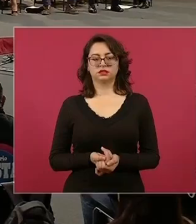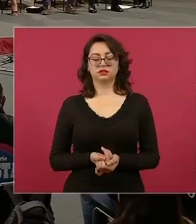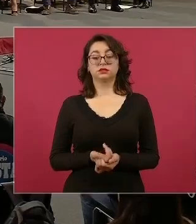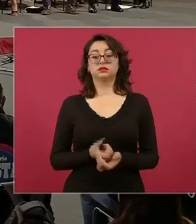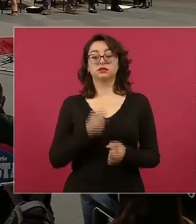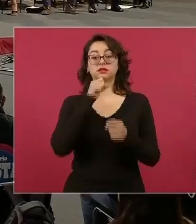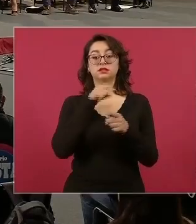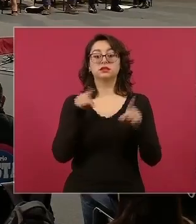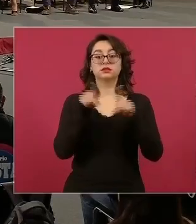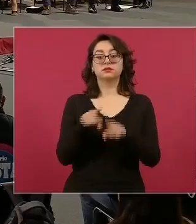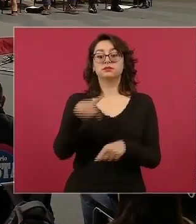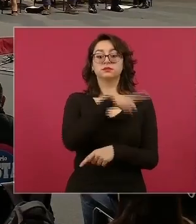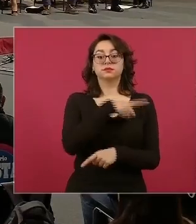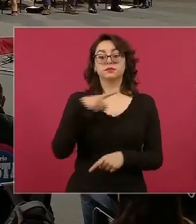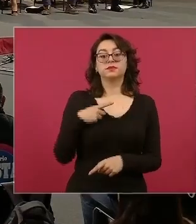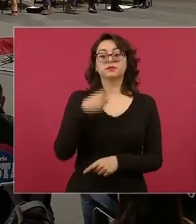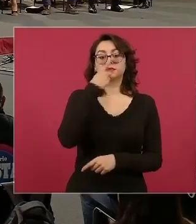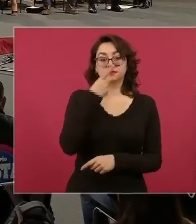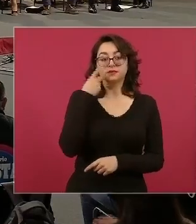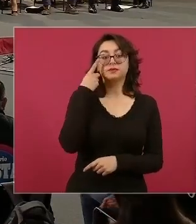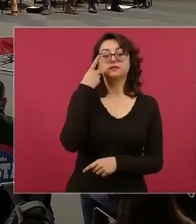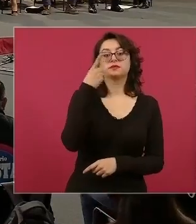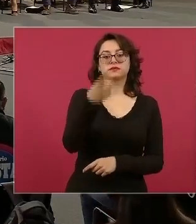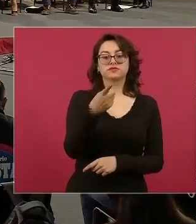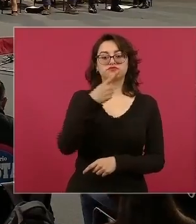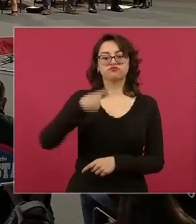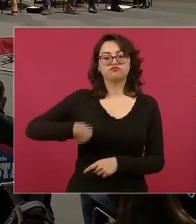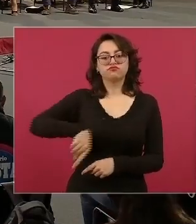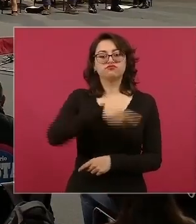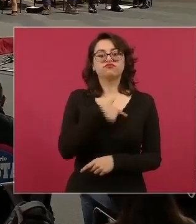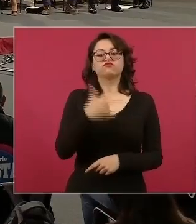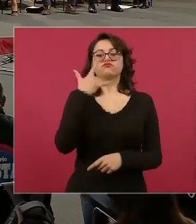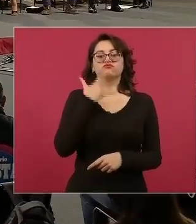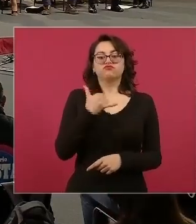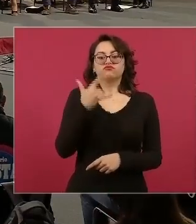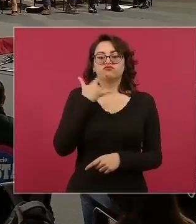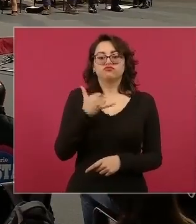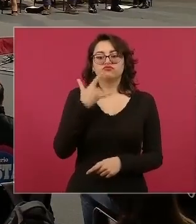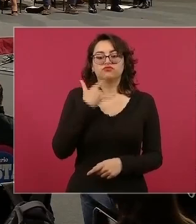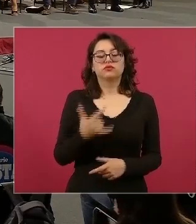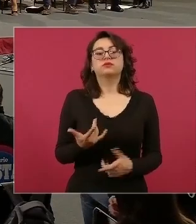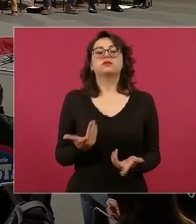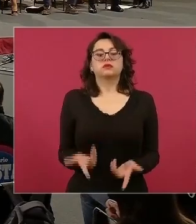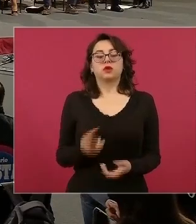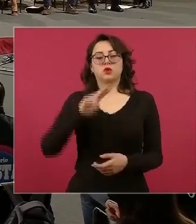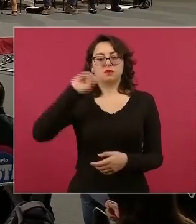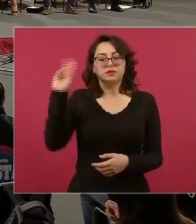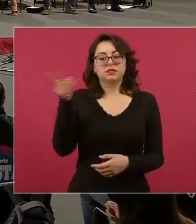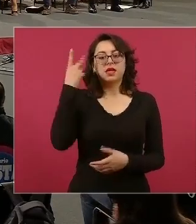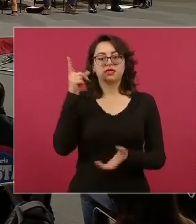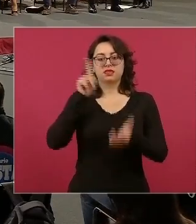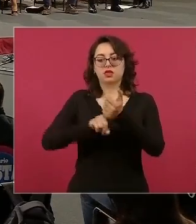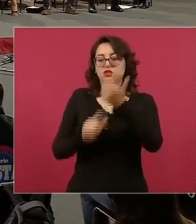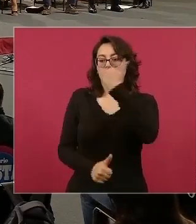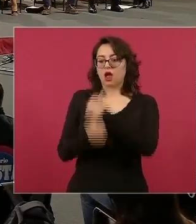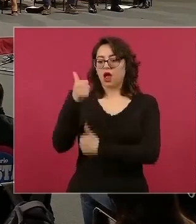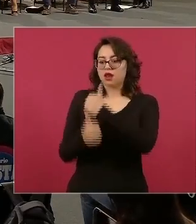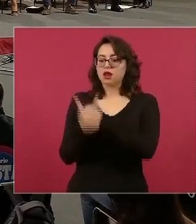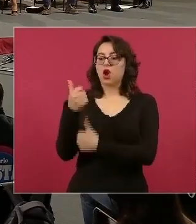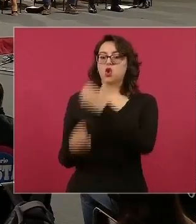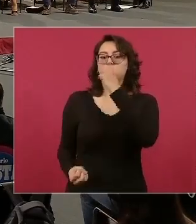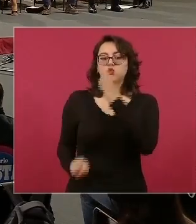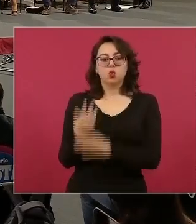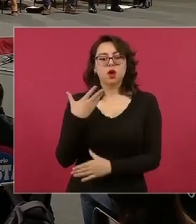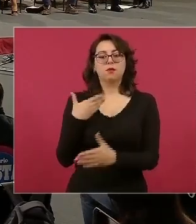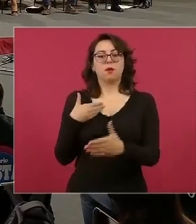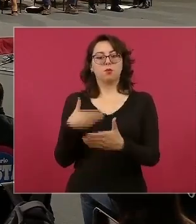Comentar también, presidente, que estamos haciendo un esfuerzo importante por traer nuevas carreras a Yucatán, ahora pues más con